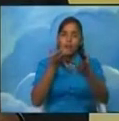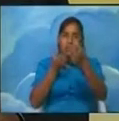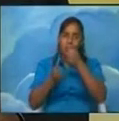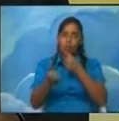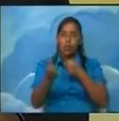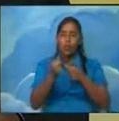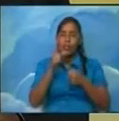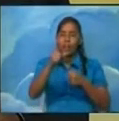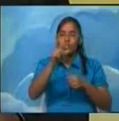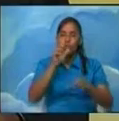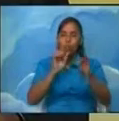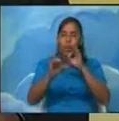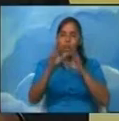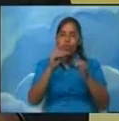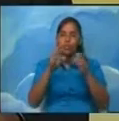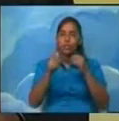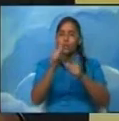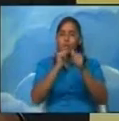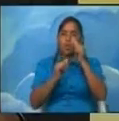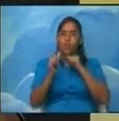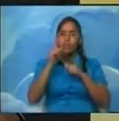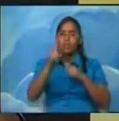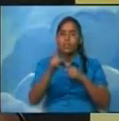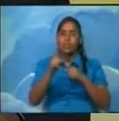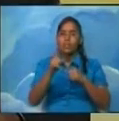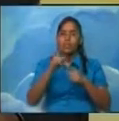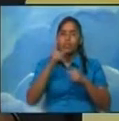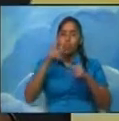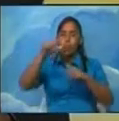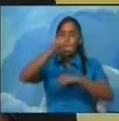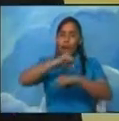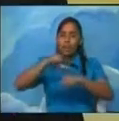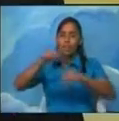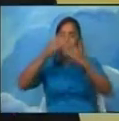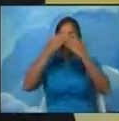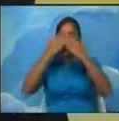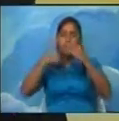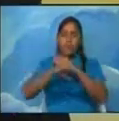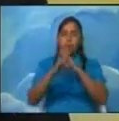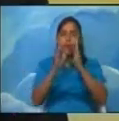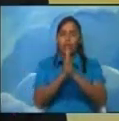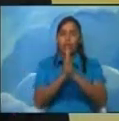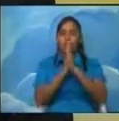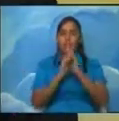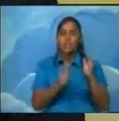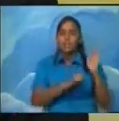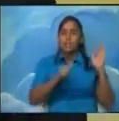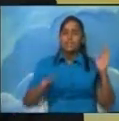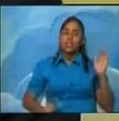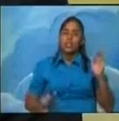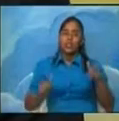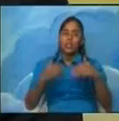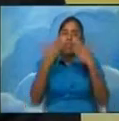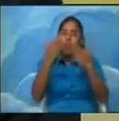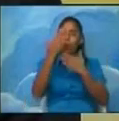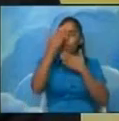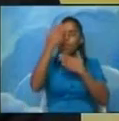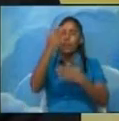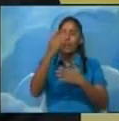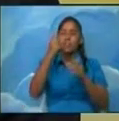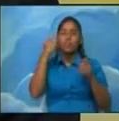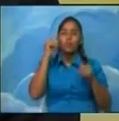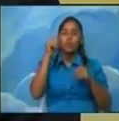tu grano, tu vino y tu aceite. Vamos a orar. Señor, te damos gracias por